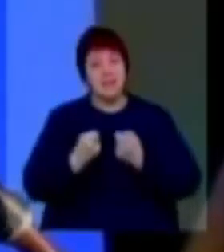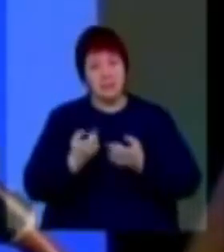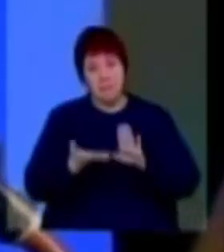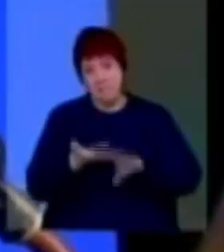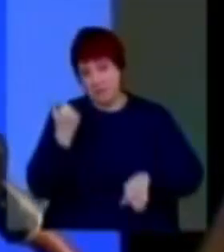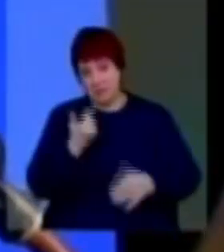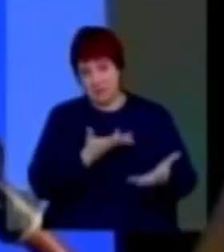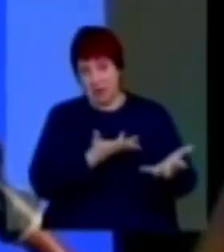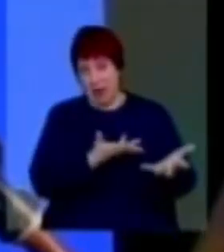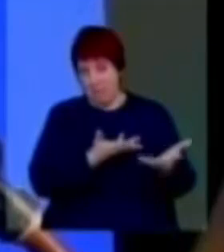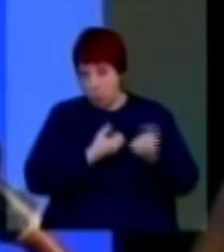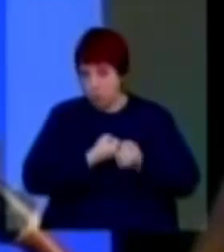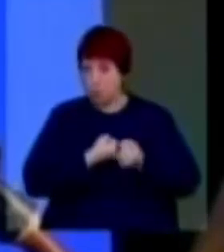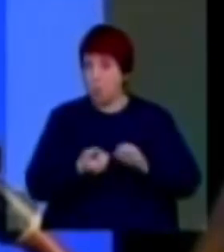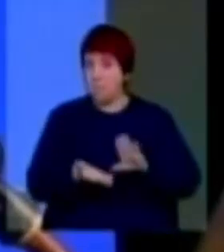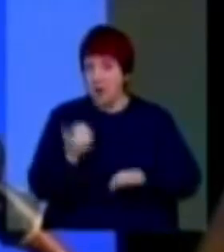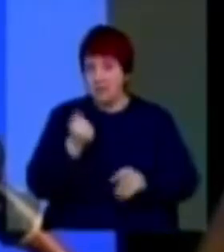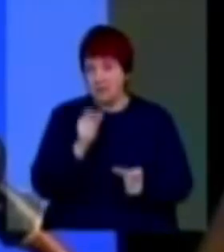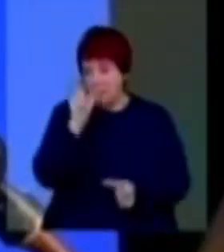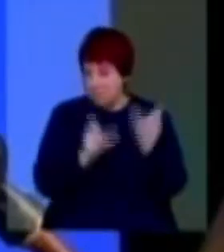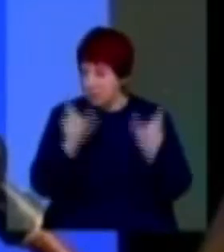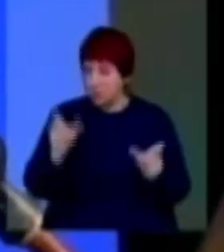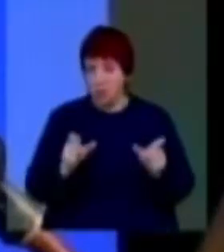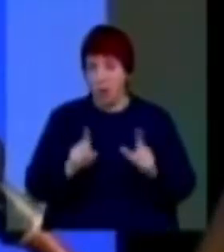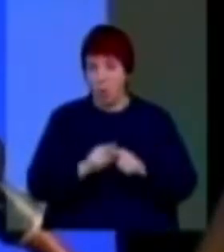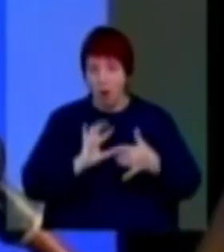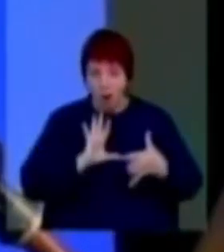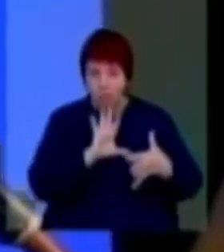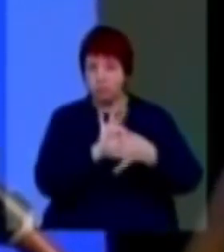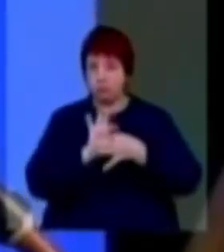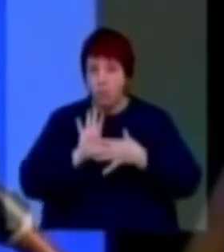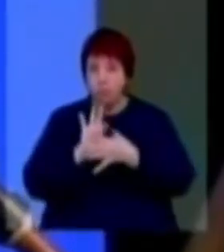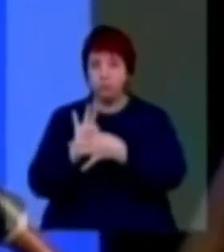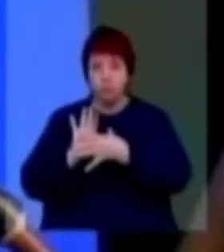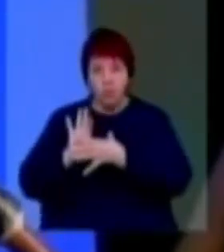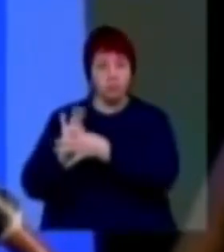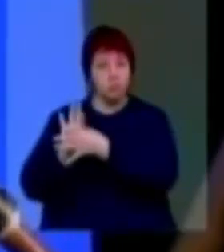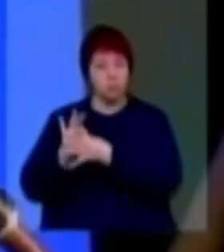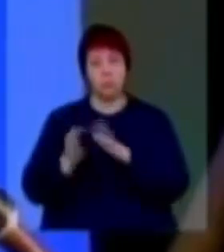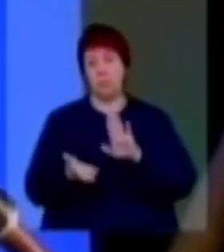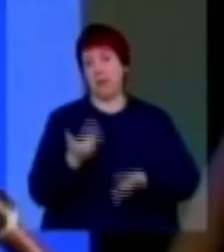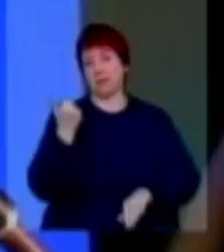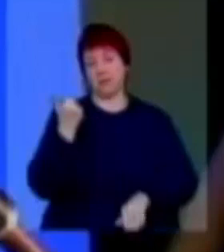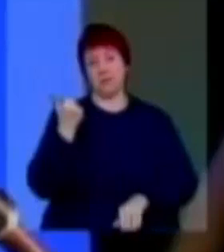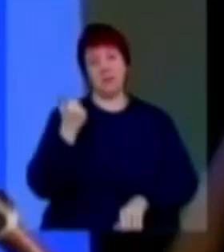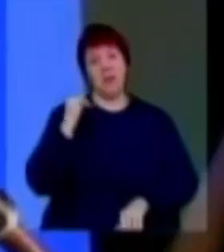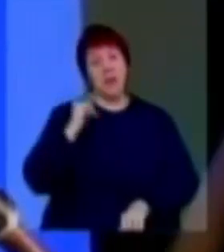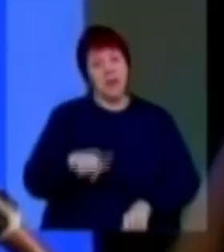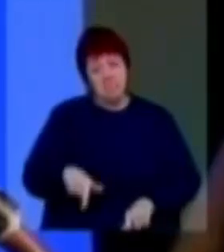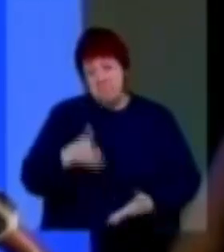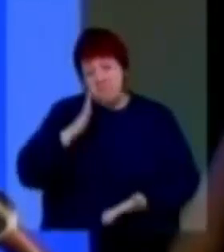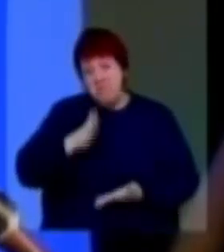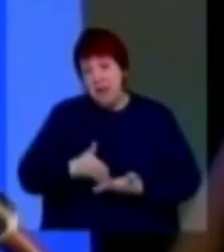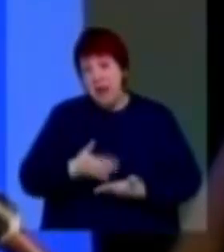apoyos precisamos que más pueblo se los una En definitiva Esta es la